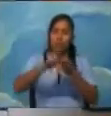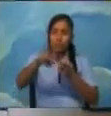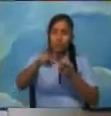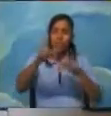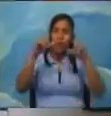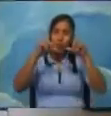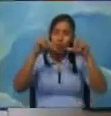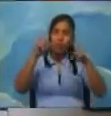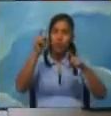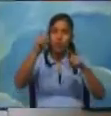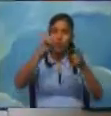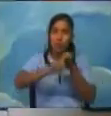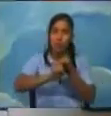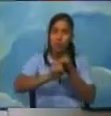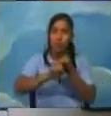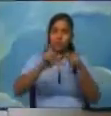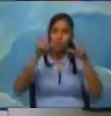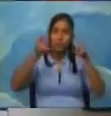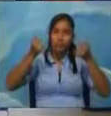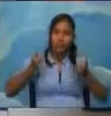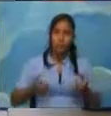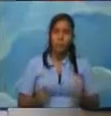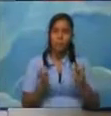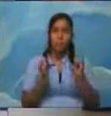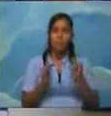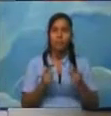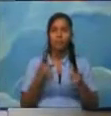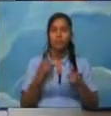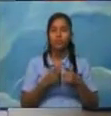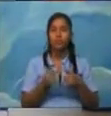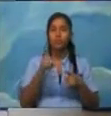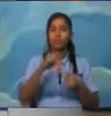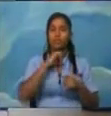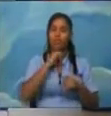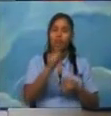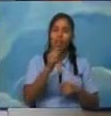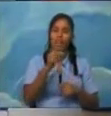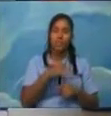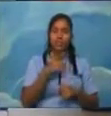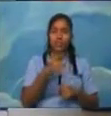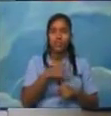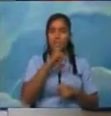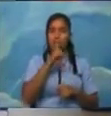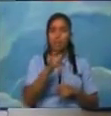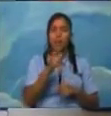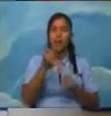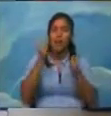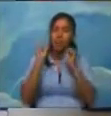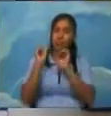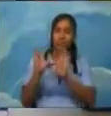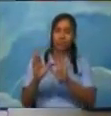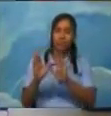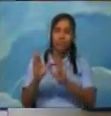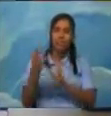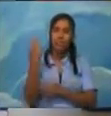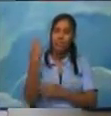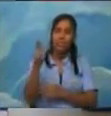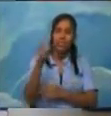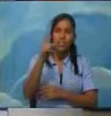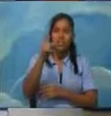o ponga la fotografía de sus hijos. Pero es una ofensa, es una traición. Eso se